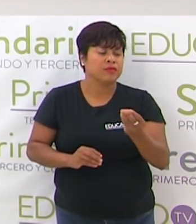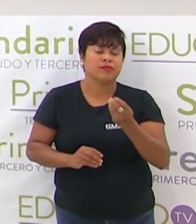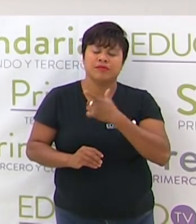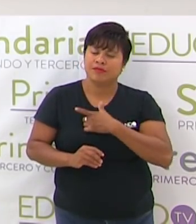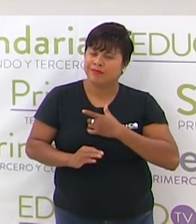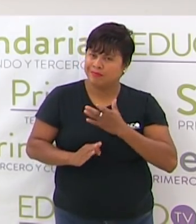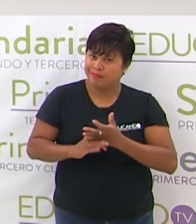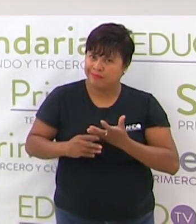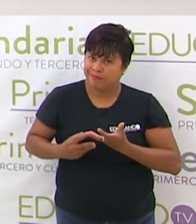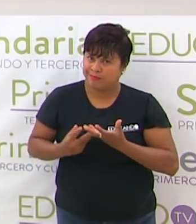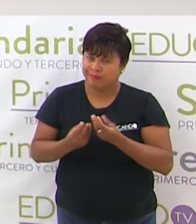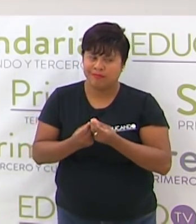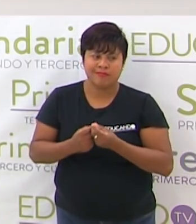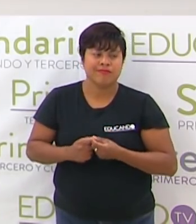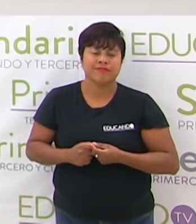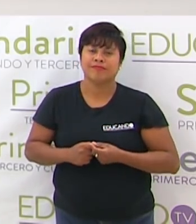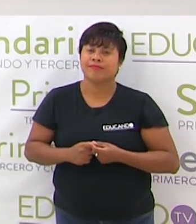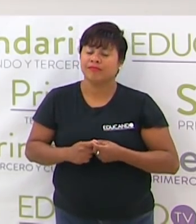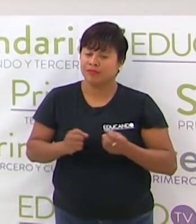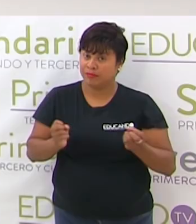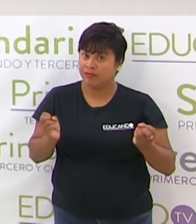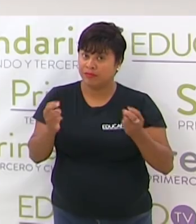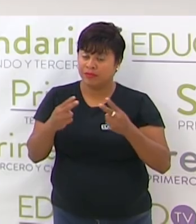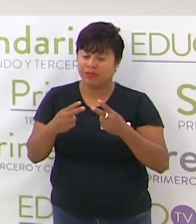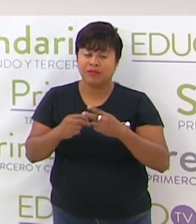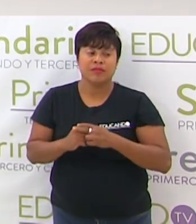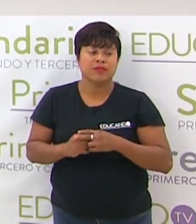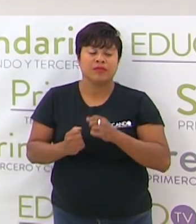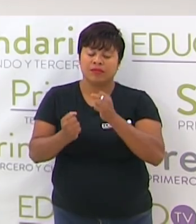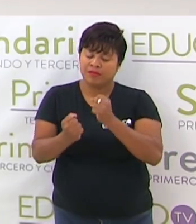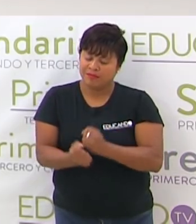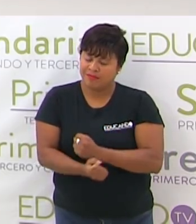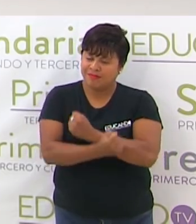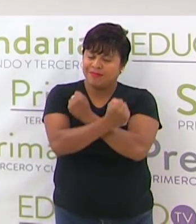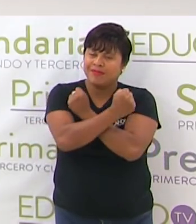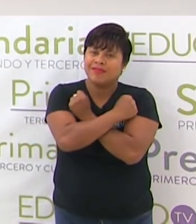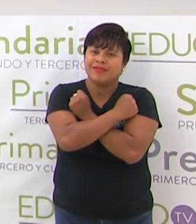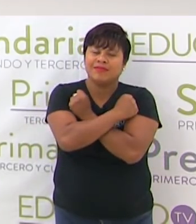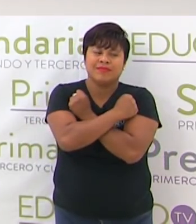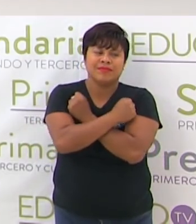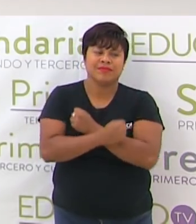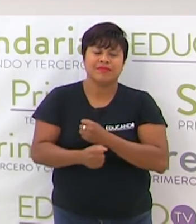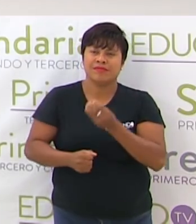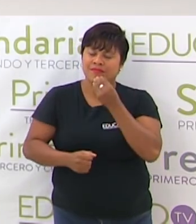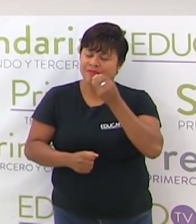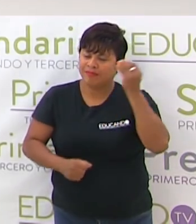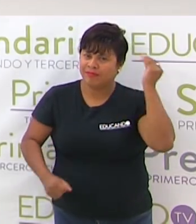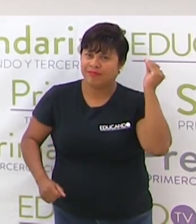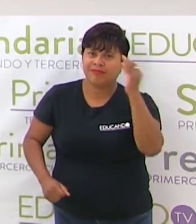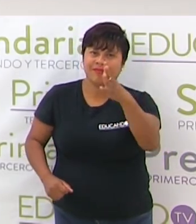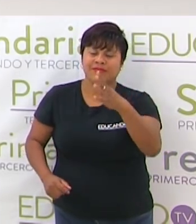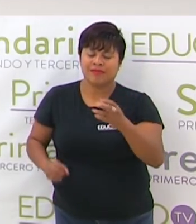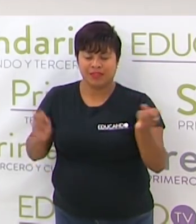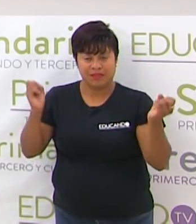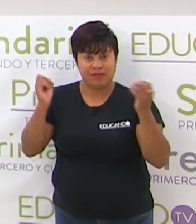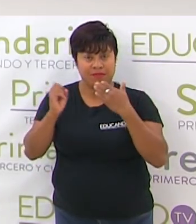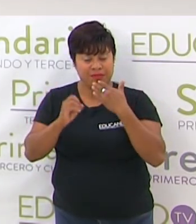un gusto estar contigo. Yo me despido y te envío un fuertísimo abrazo, un grandísimo beso.